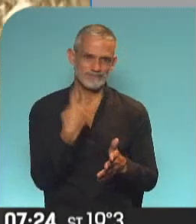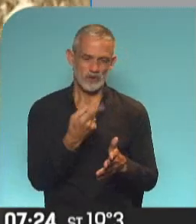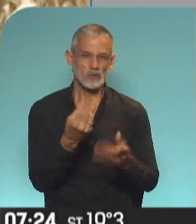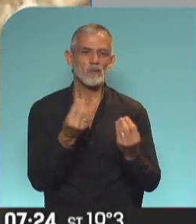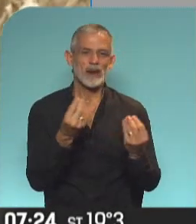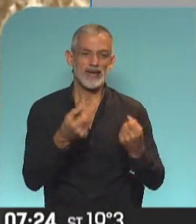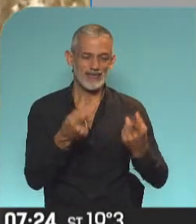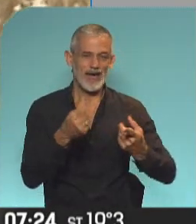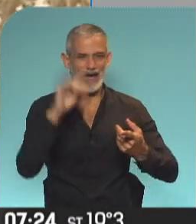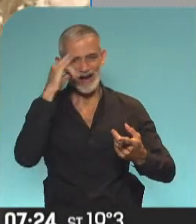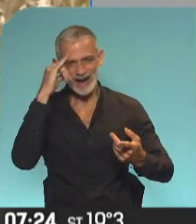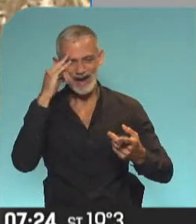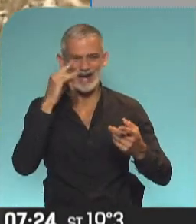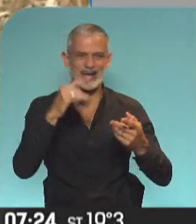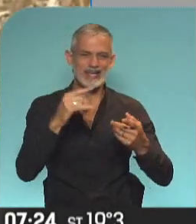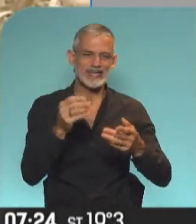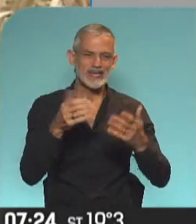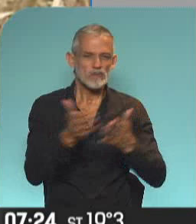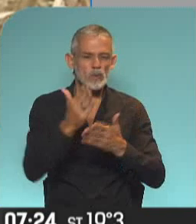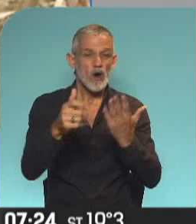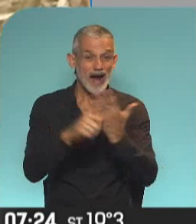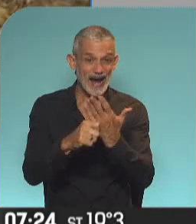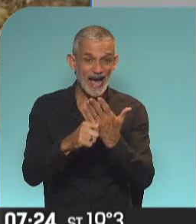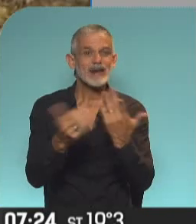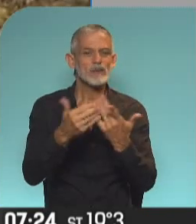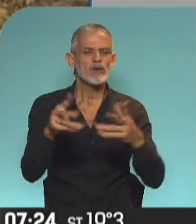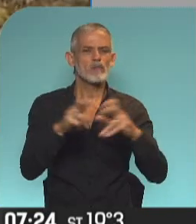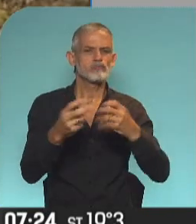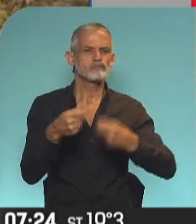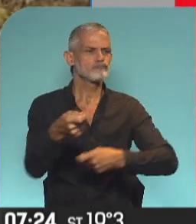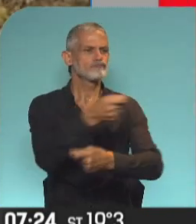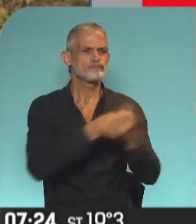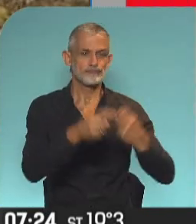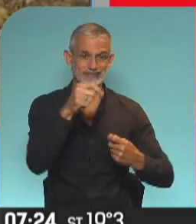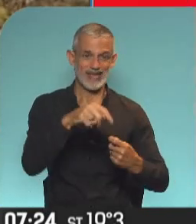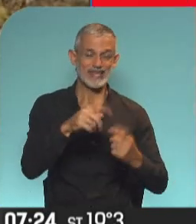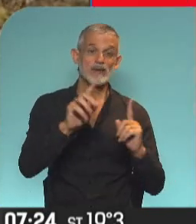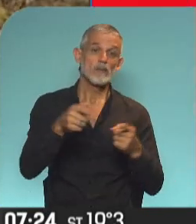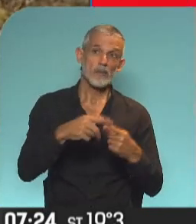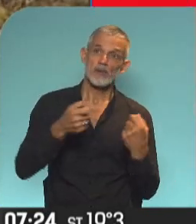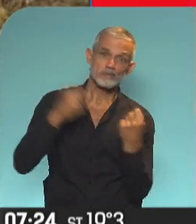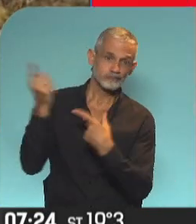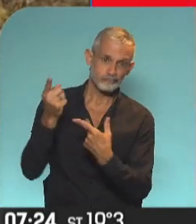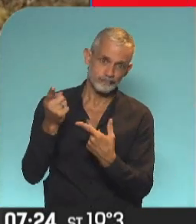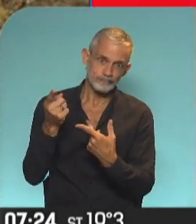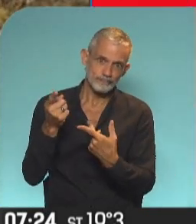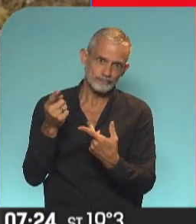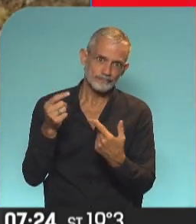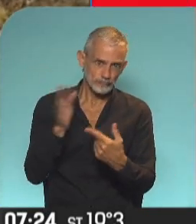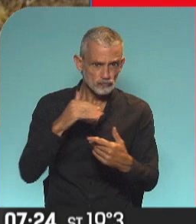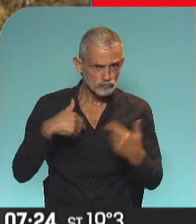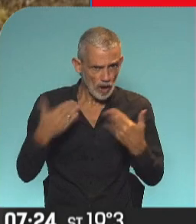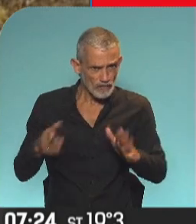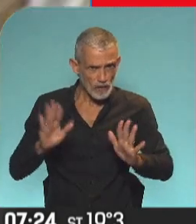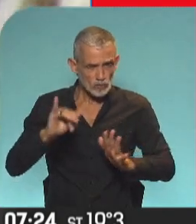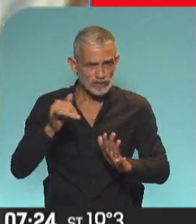la ganadería y la producción de carne sean rentables y garanticen el abastecimiento interno y también fortalecer la exportación, que estamos todos a favor de la exportación. Lo que